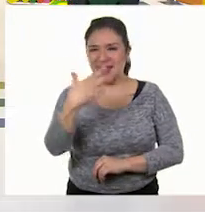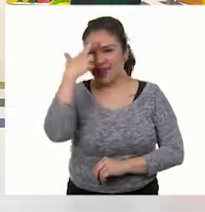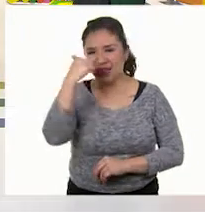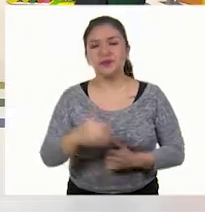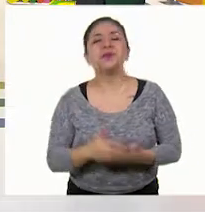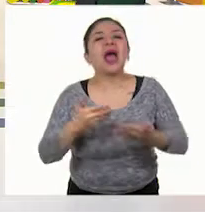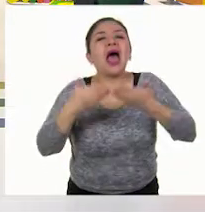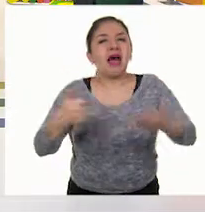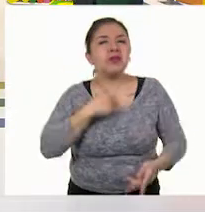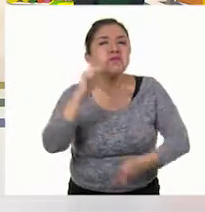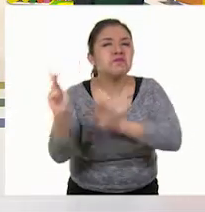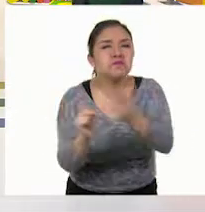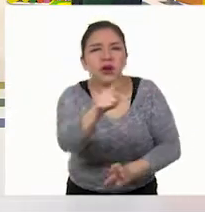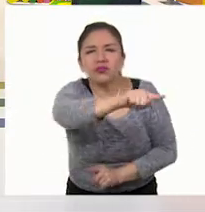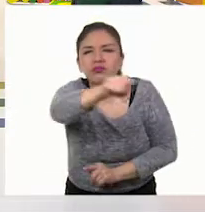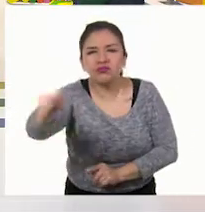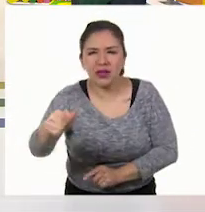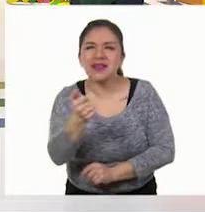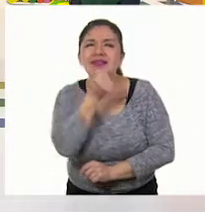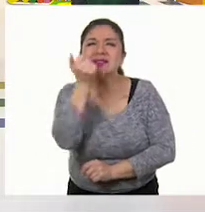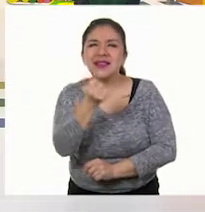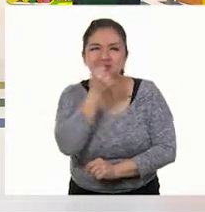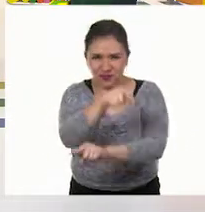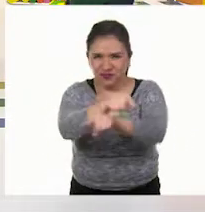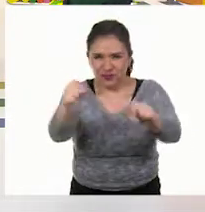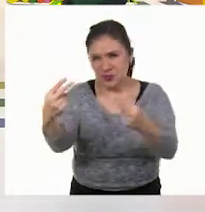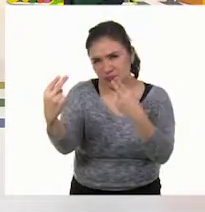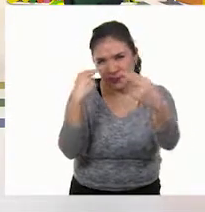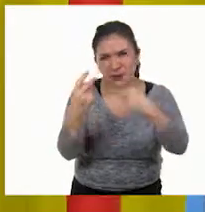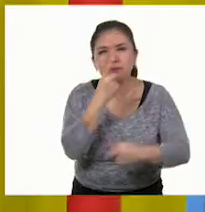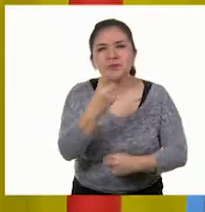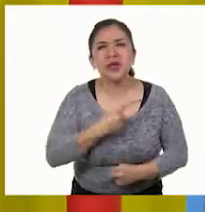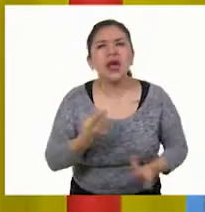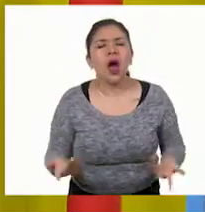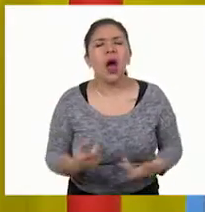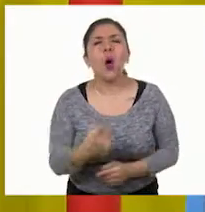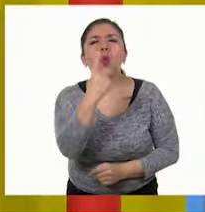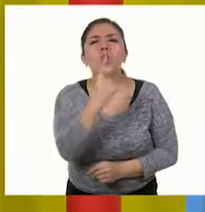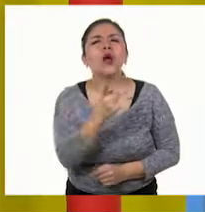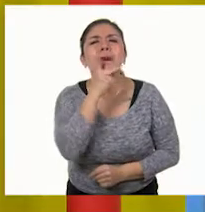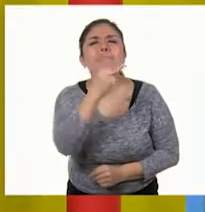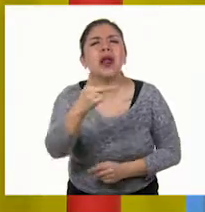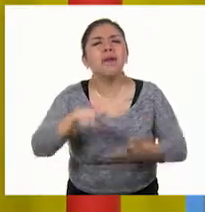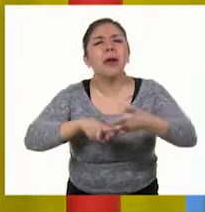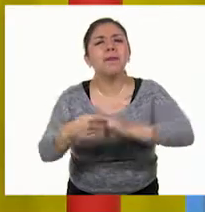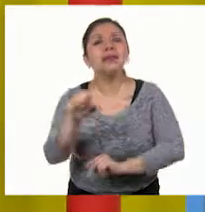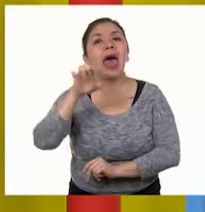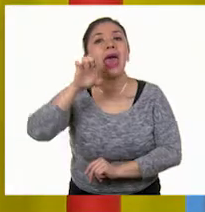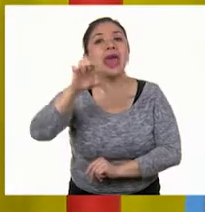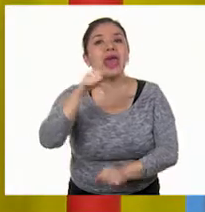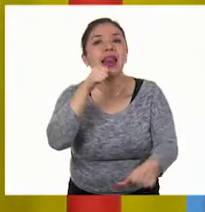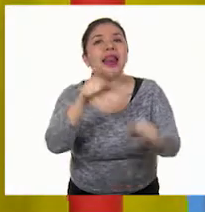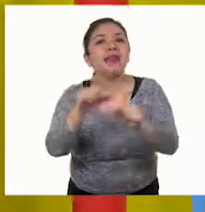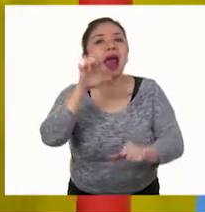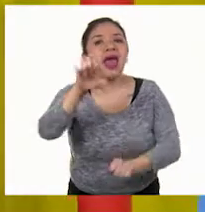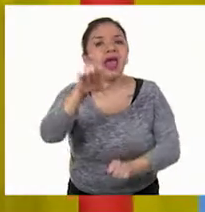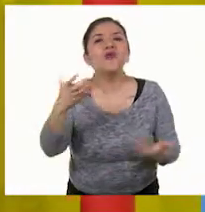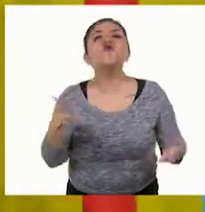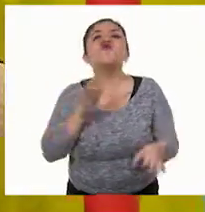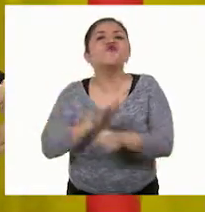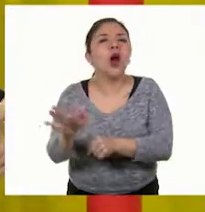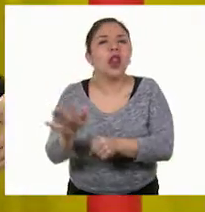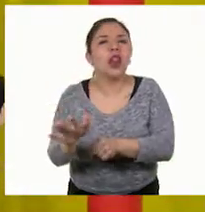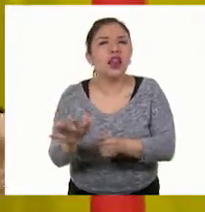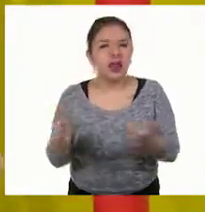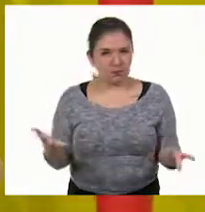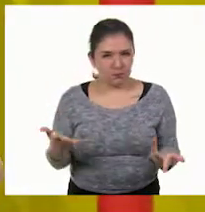Ahora preguntémosles a nuestros amiguitos, a nuestros niños. Ajá. Una palabra que empiece con E. A ver.